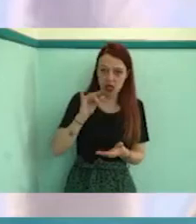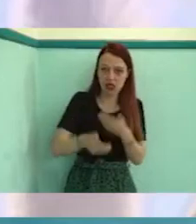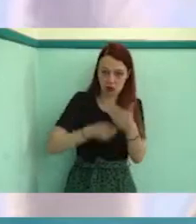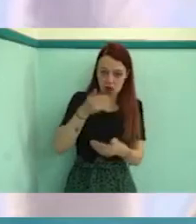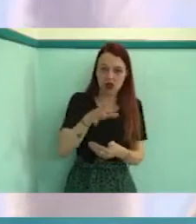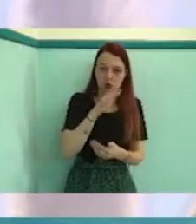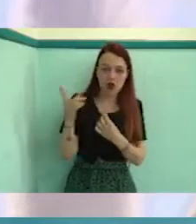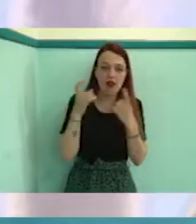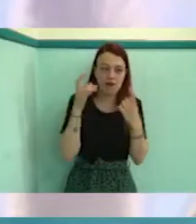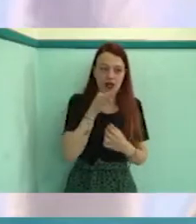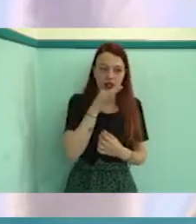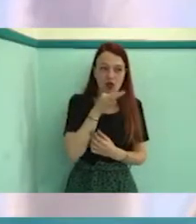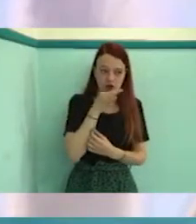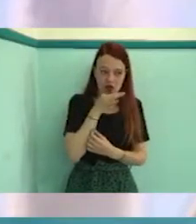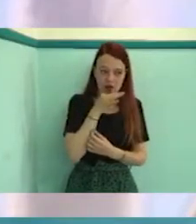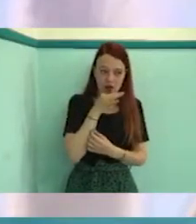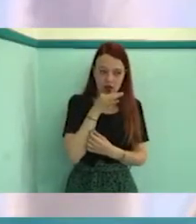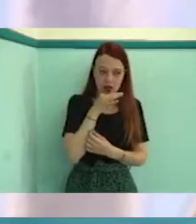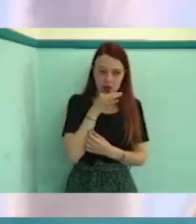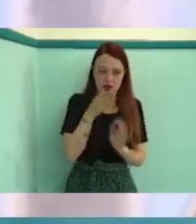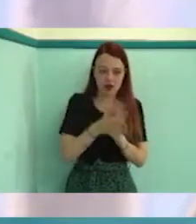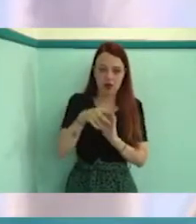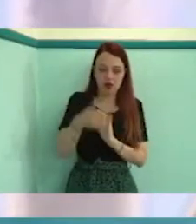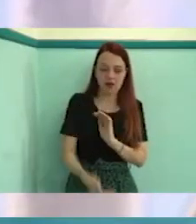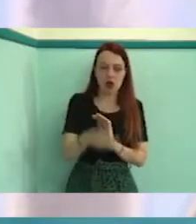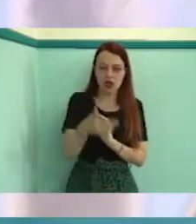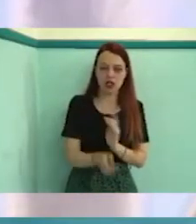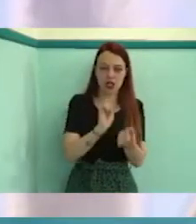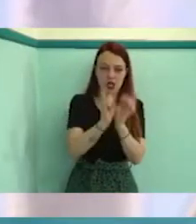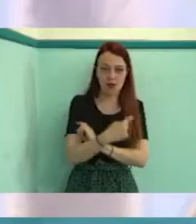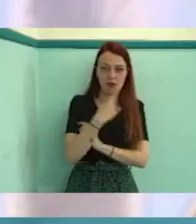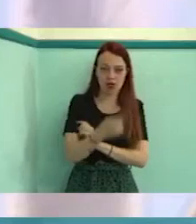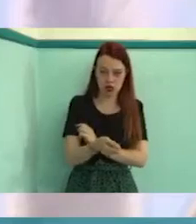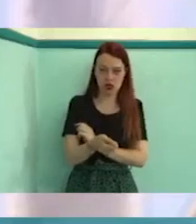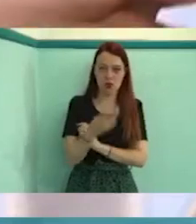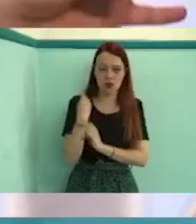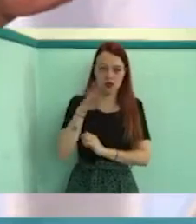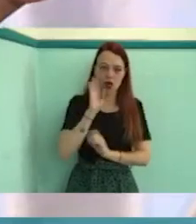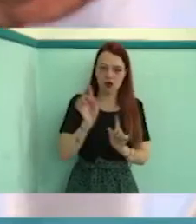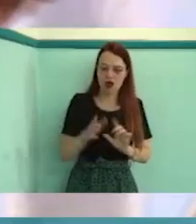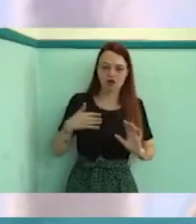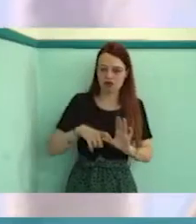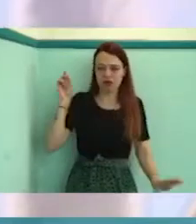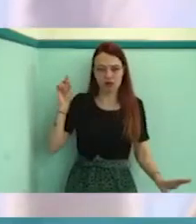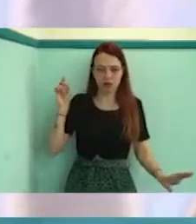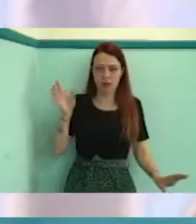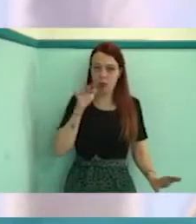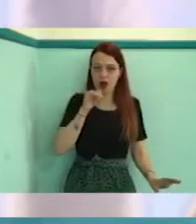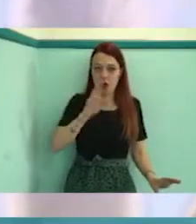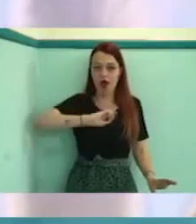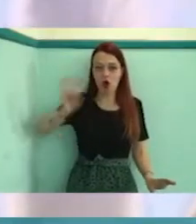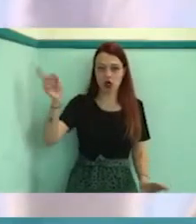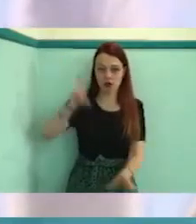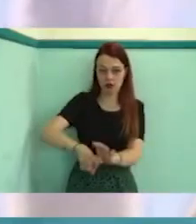necesitas todavía pero es como muy importante ese cambio que has dicho no el decir ya no entro a esto porque ahora estoy en otra onda que